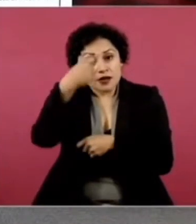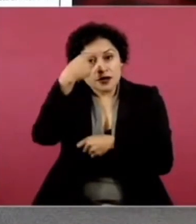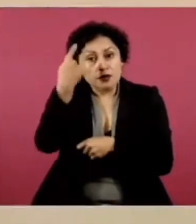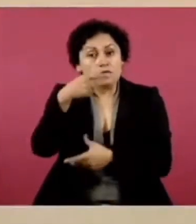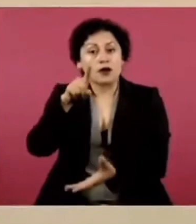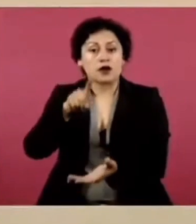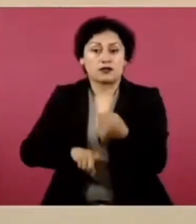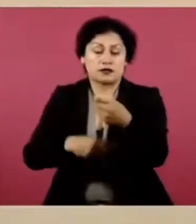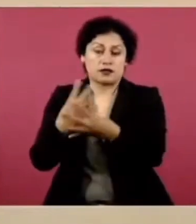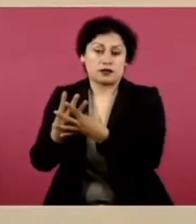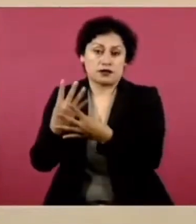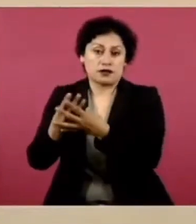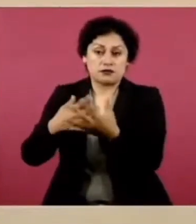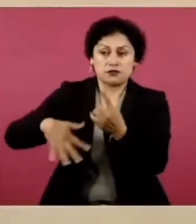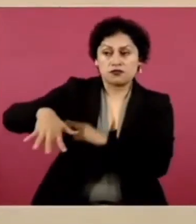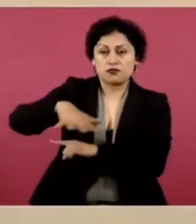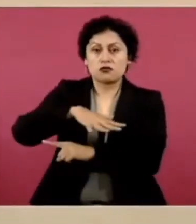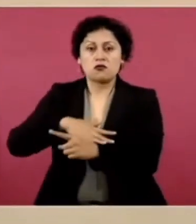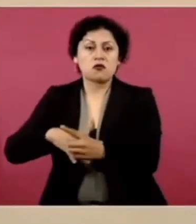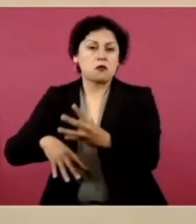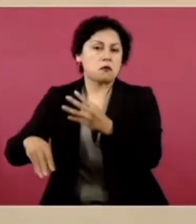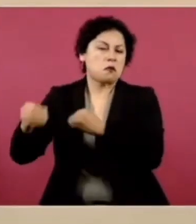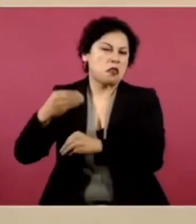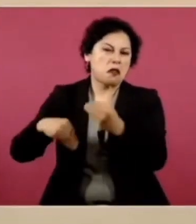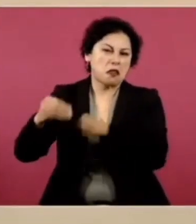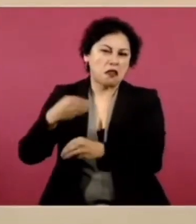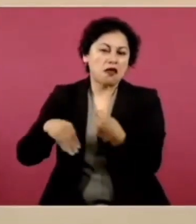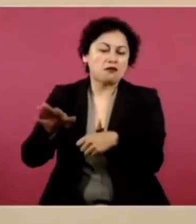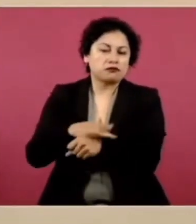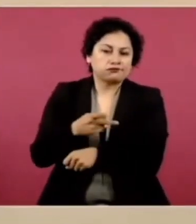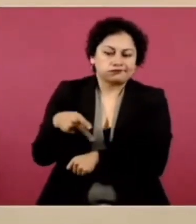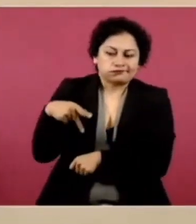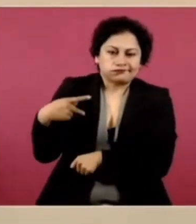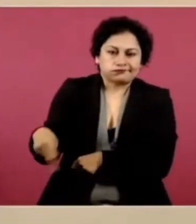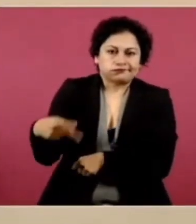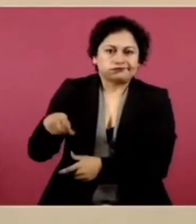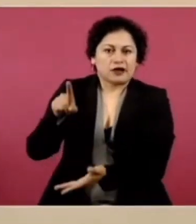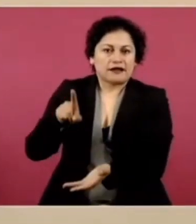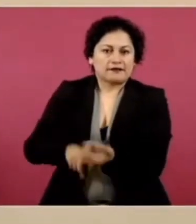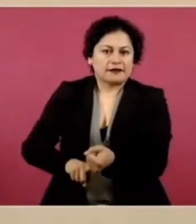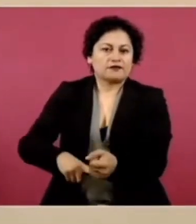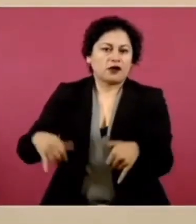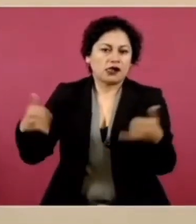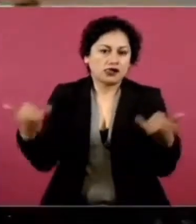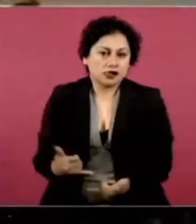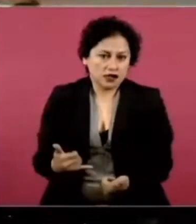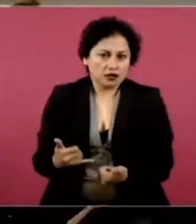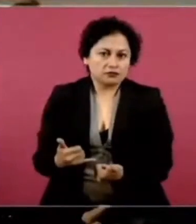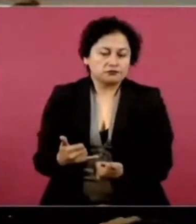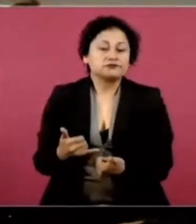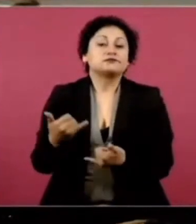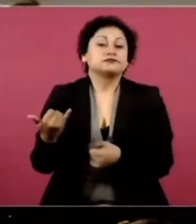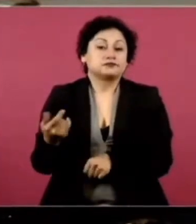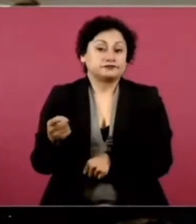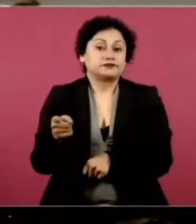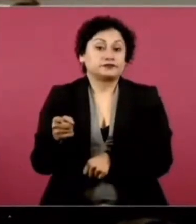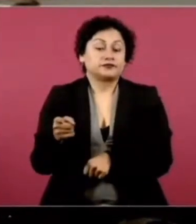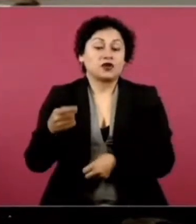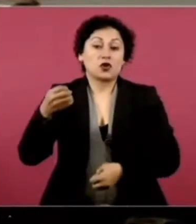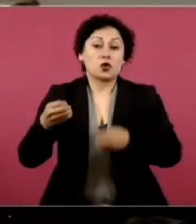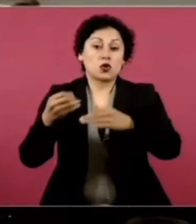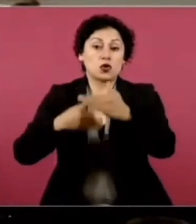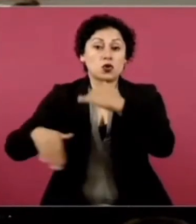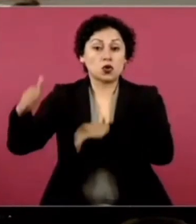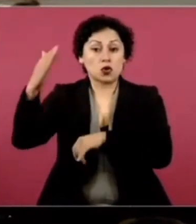centro penitenciario local, derivado de su conducta al interior del mismo, lo cual fue soslayado por el